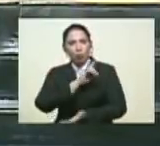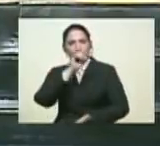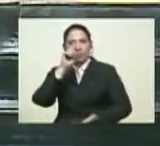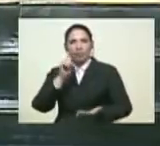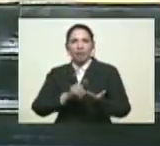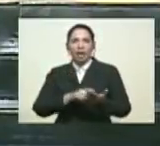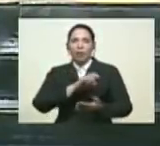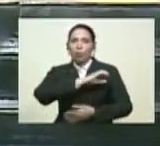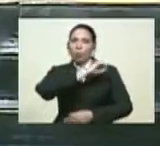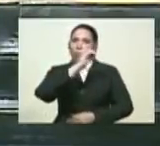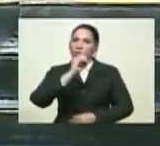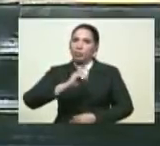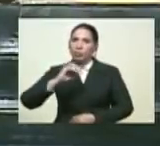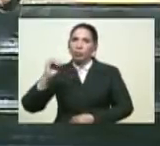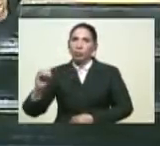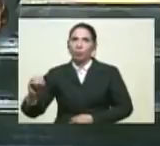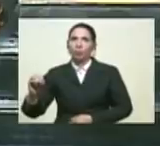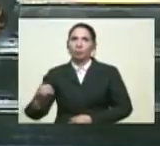Orinoco, en el Orinoco.